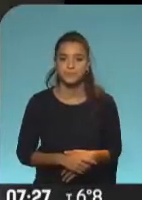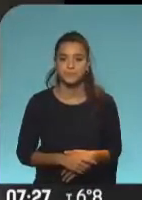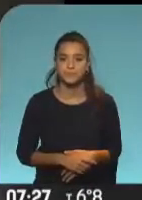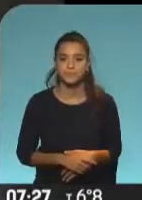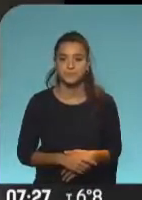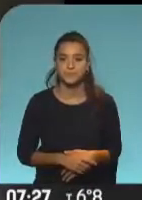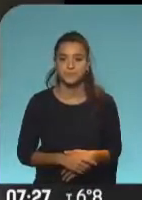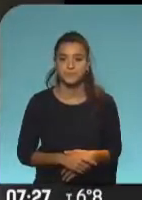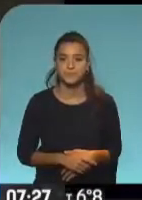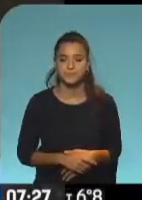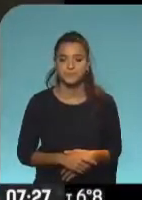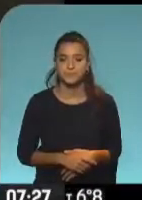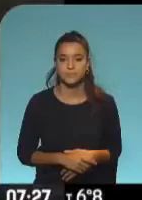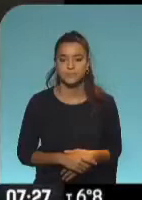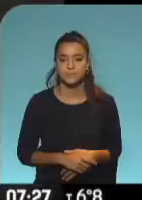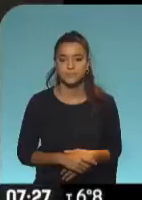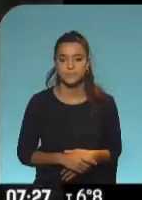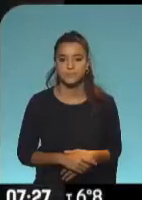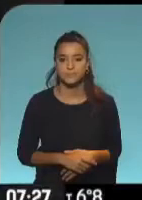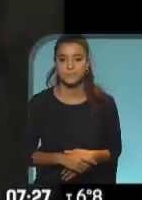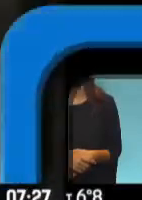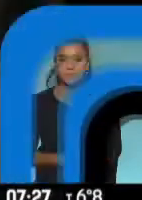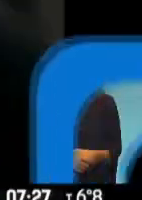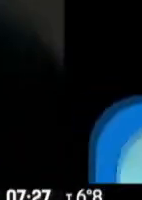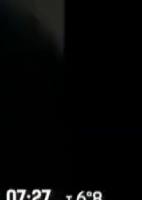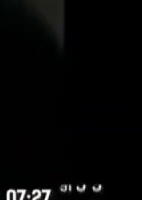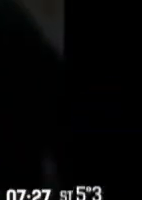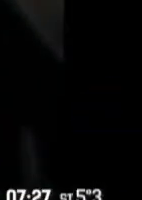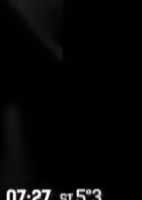yo estoy cantando esta